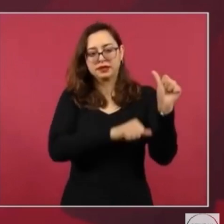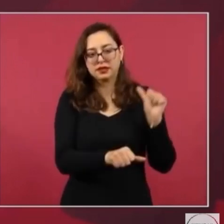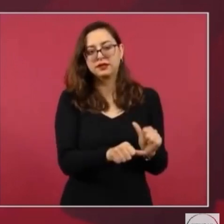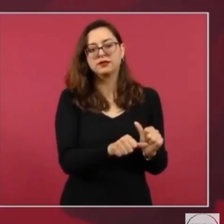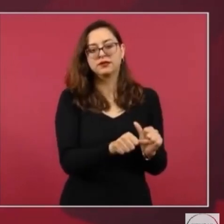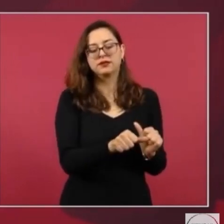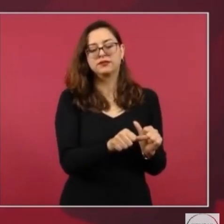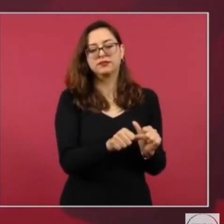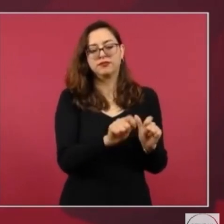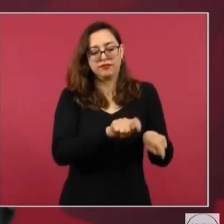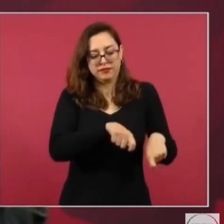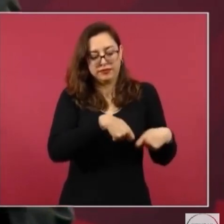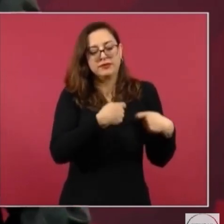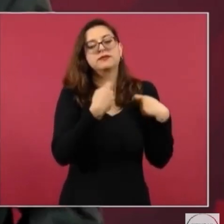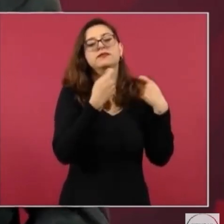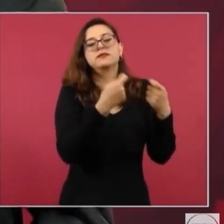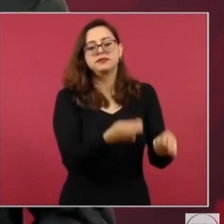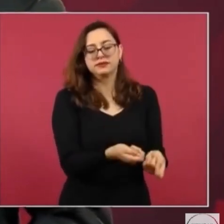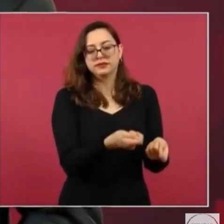queda como heredero